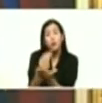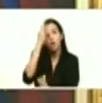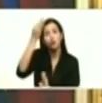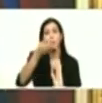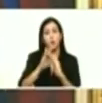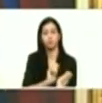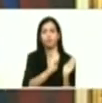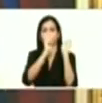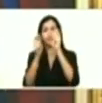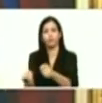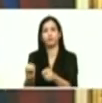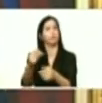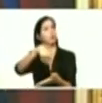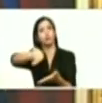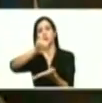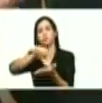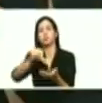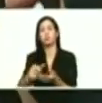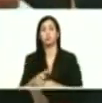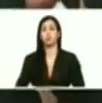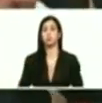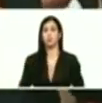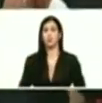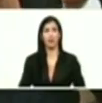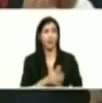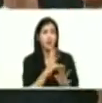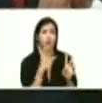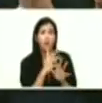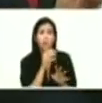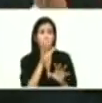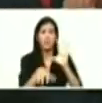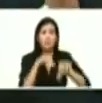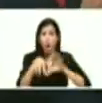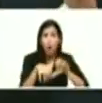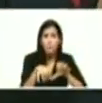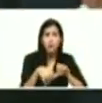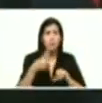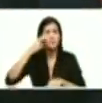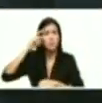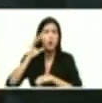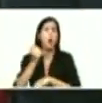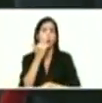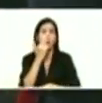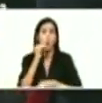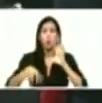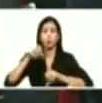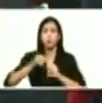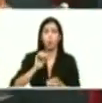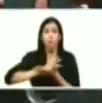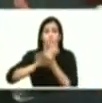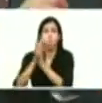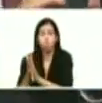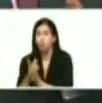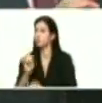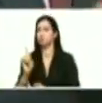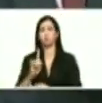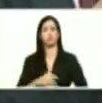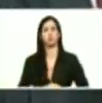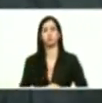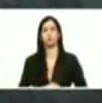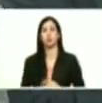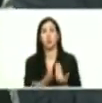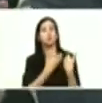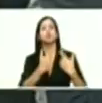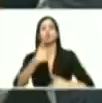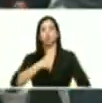no en centro de distribución para bachaqueros y para el robo del pueblo asumo toda la responsabilidad porque